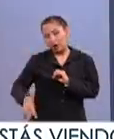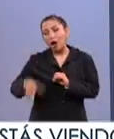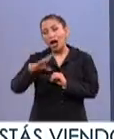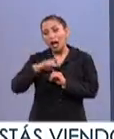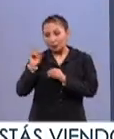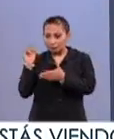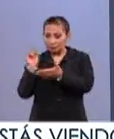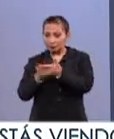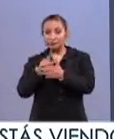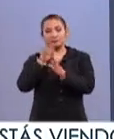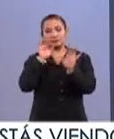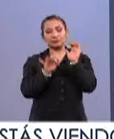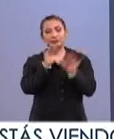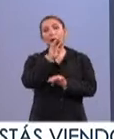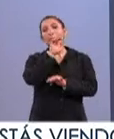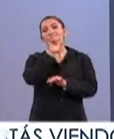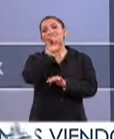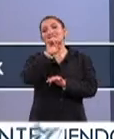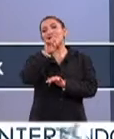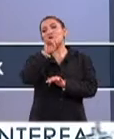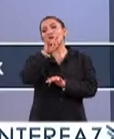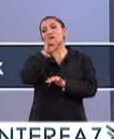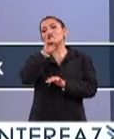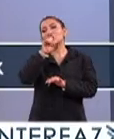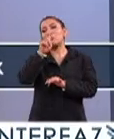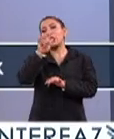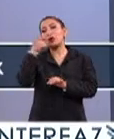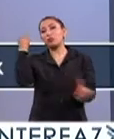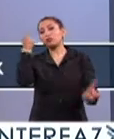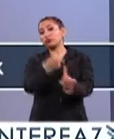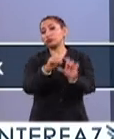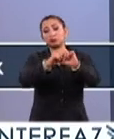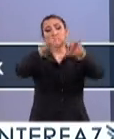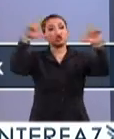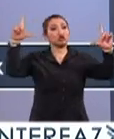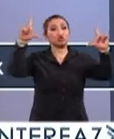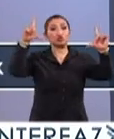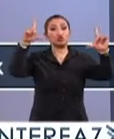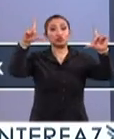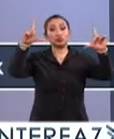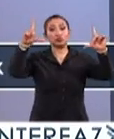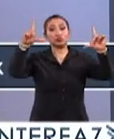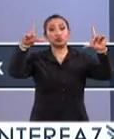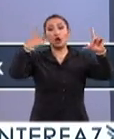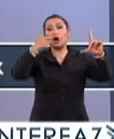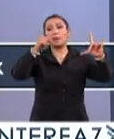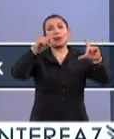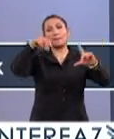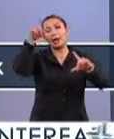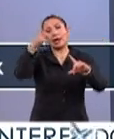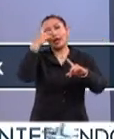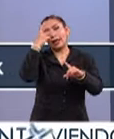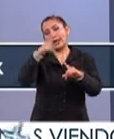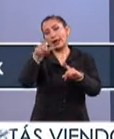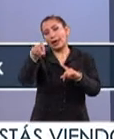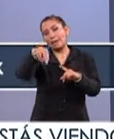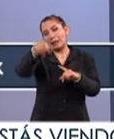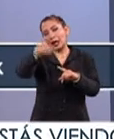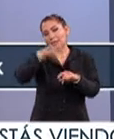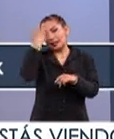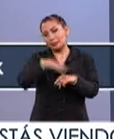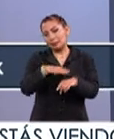también teclean becas educación superior y entran directamente en nuestra página. El famoso GovMX, ¿no? El GovMX, que todo el mundo conocemos ahora.